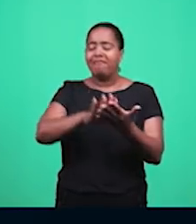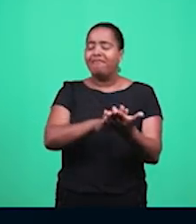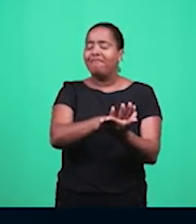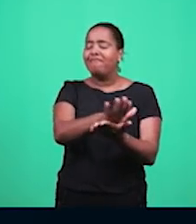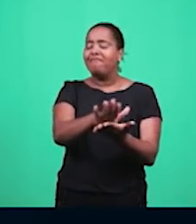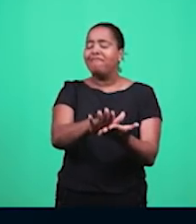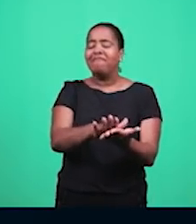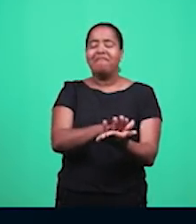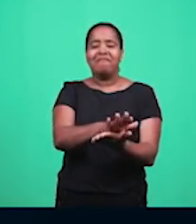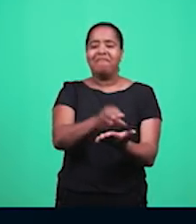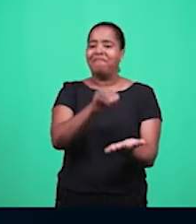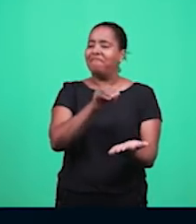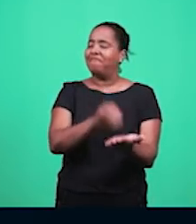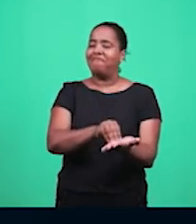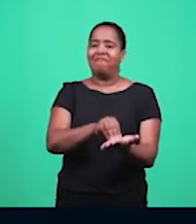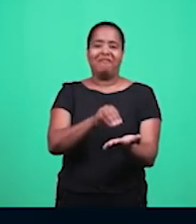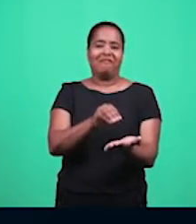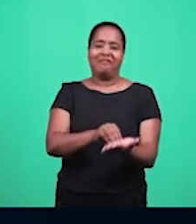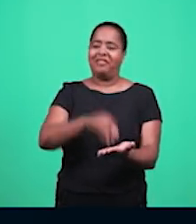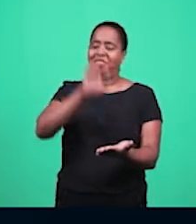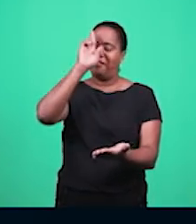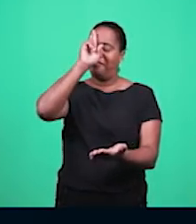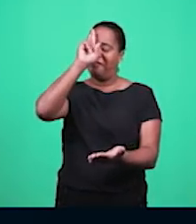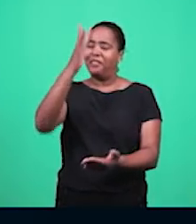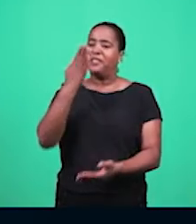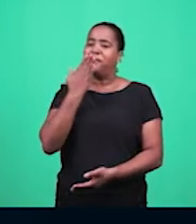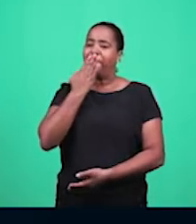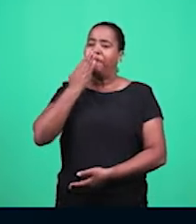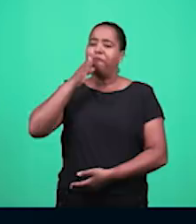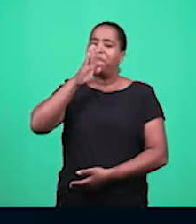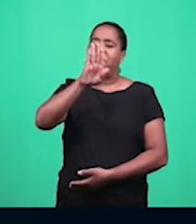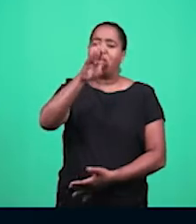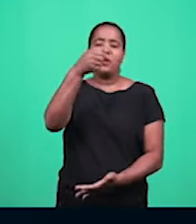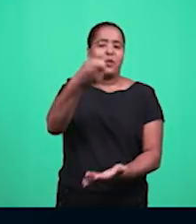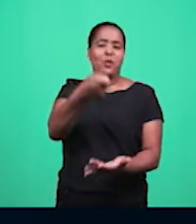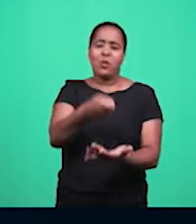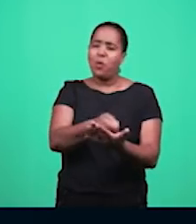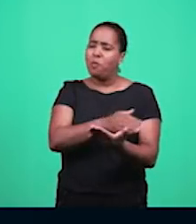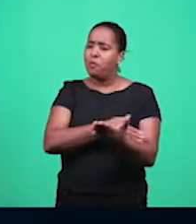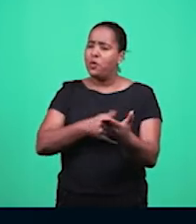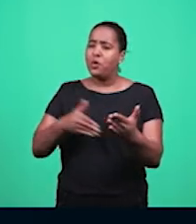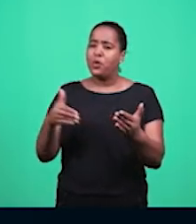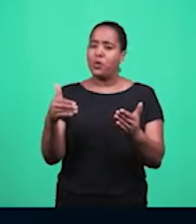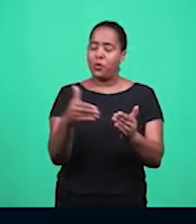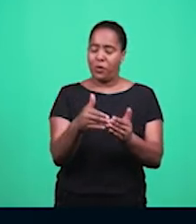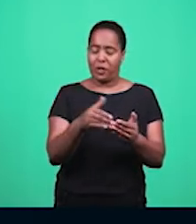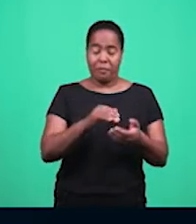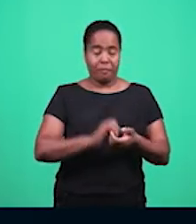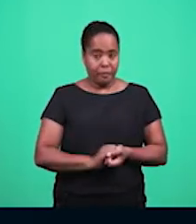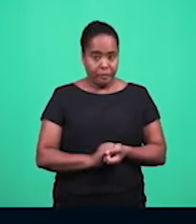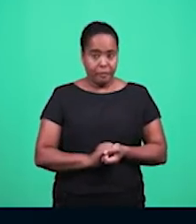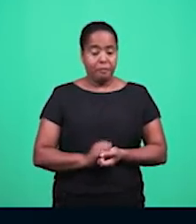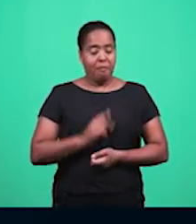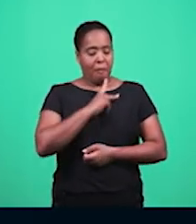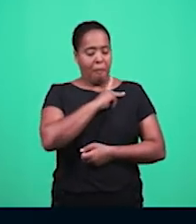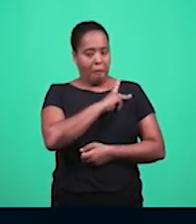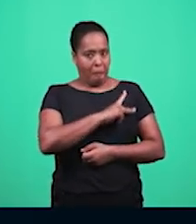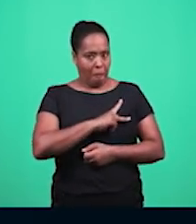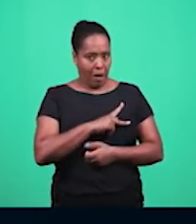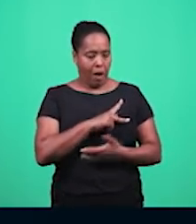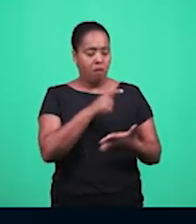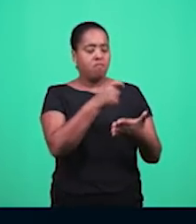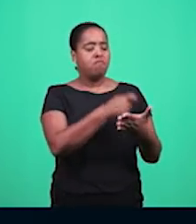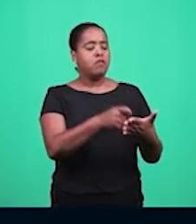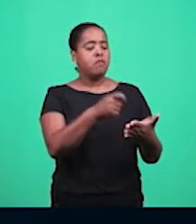porque no nos ha faltado nada él ha cumplido todas sus promesas el apóstol pablo estaba aquí escribiendo en